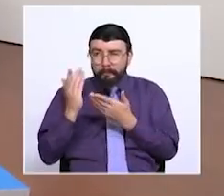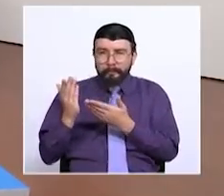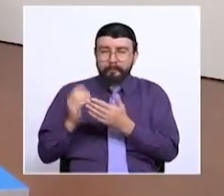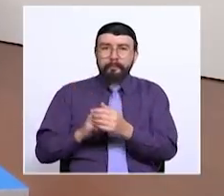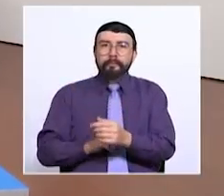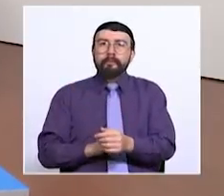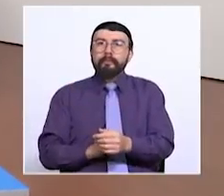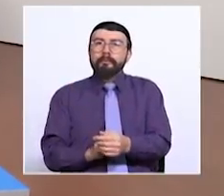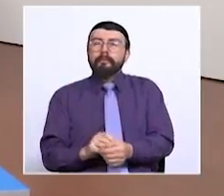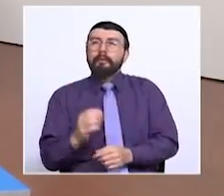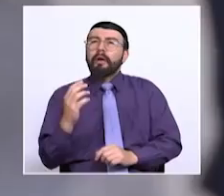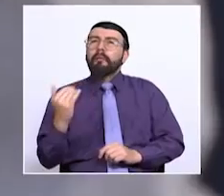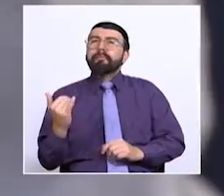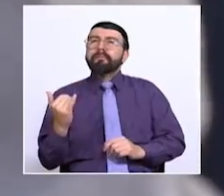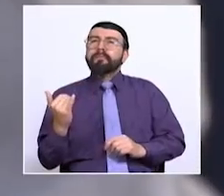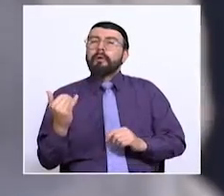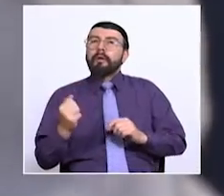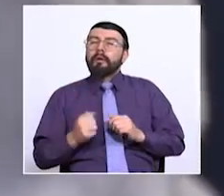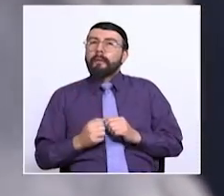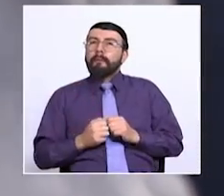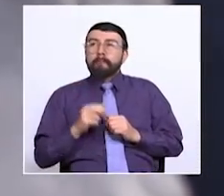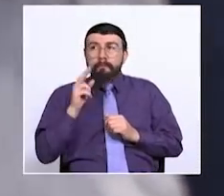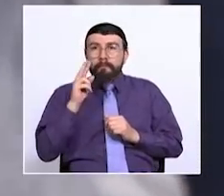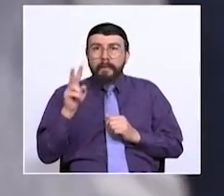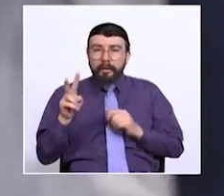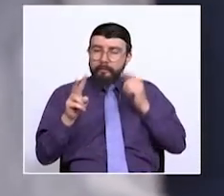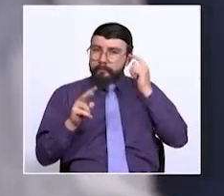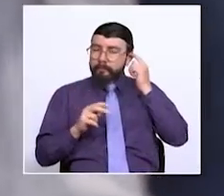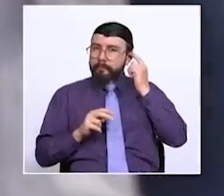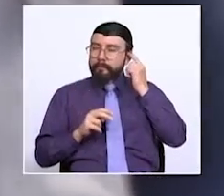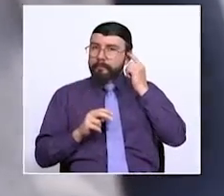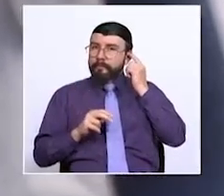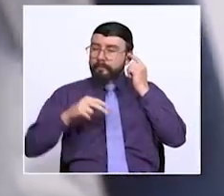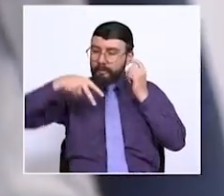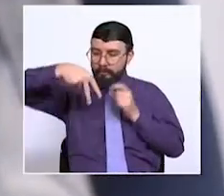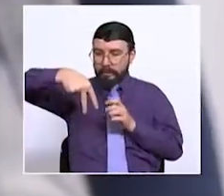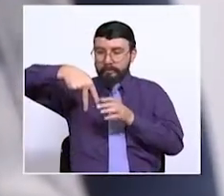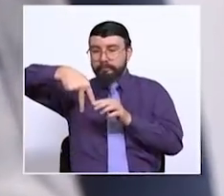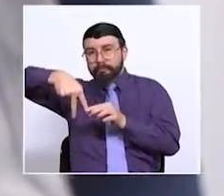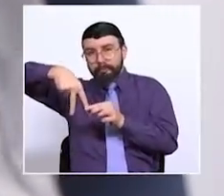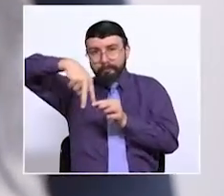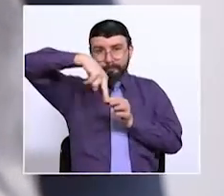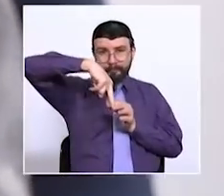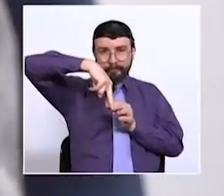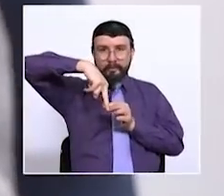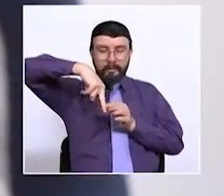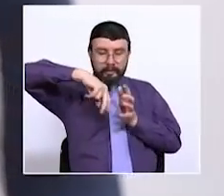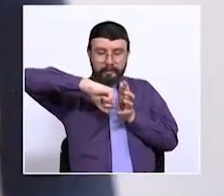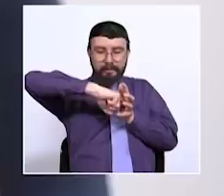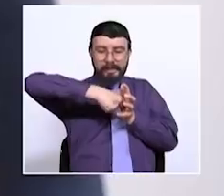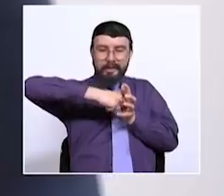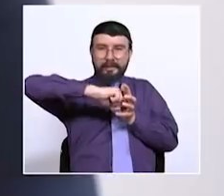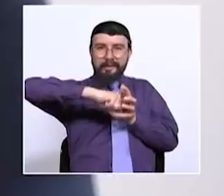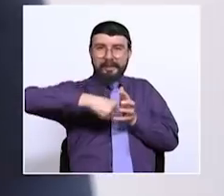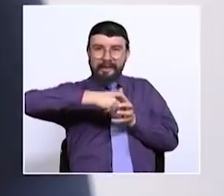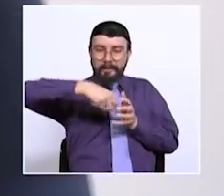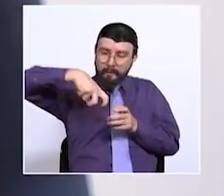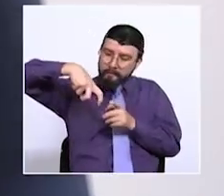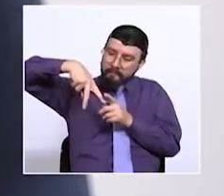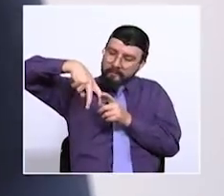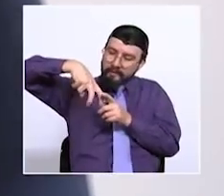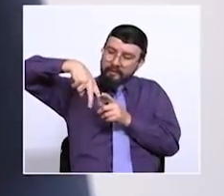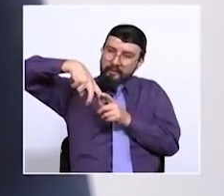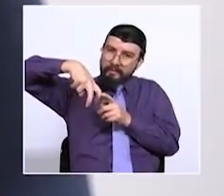Entonces, esta es una rodilla, la vamos a ver lateralmente. Entonces, este hueso, que es el fémur,